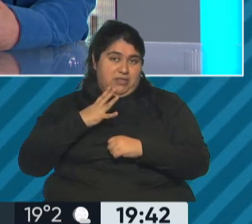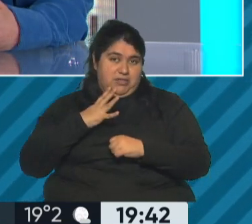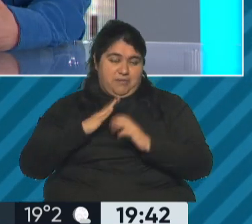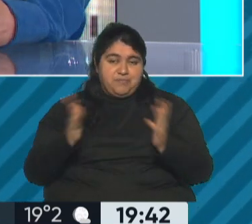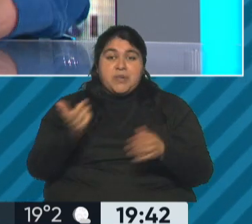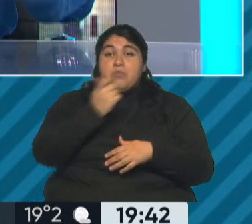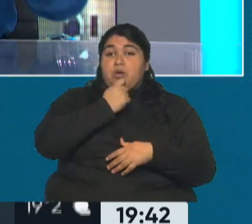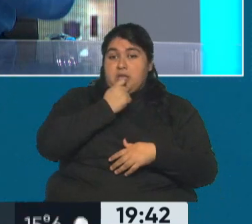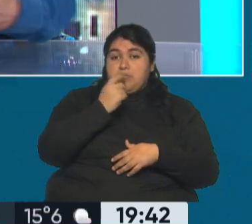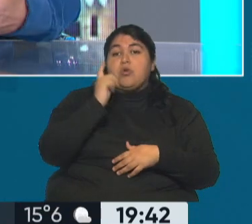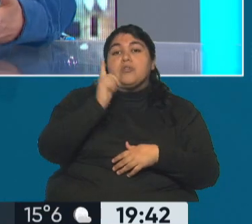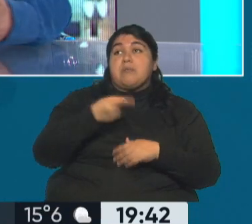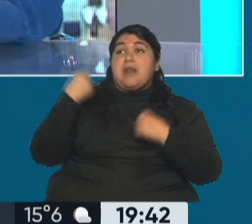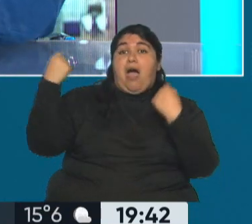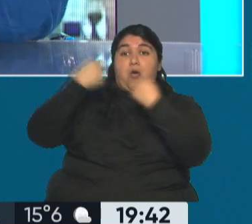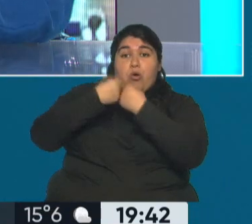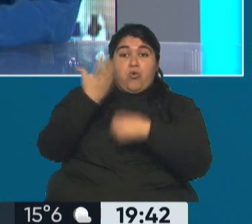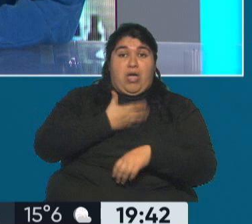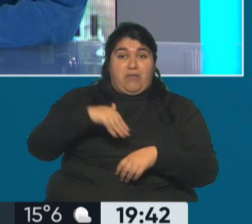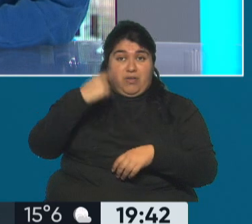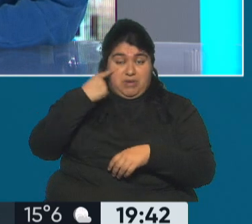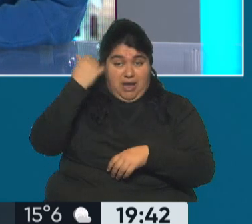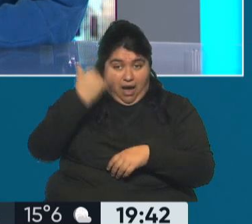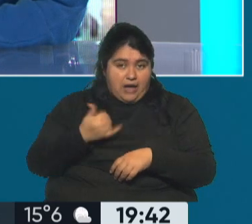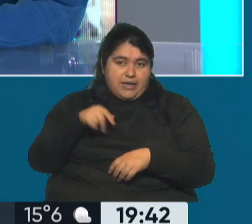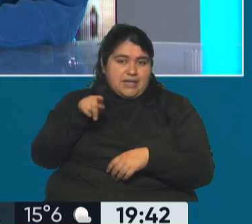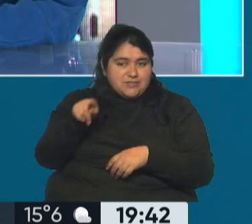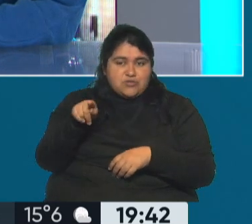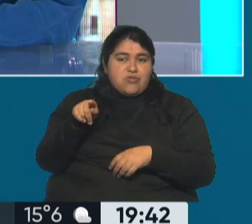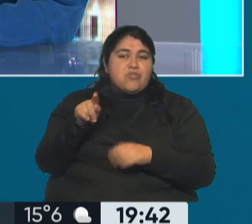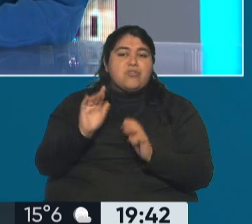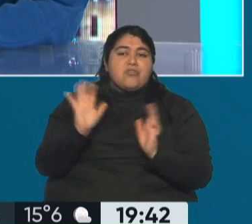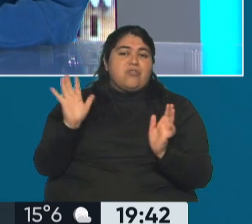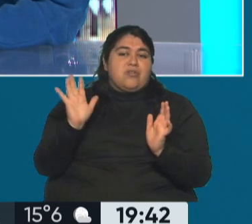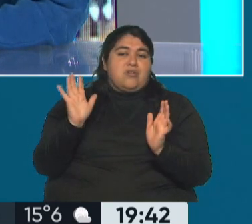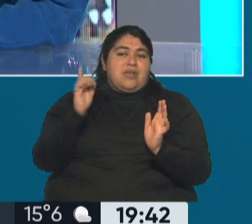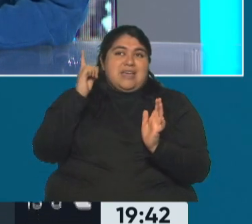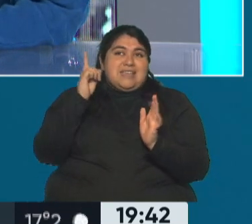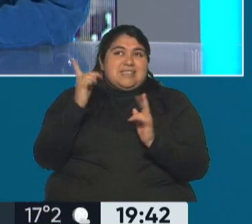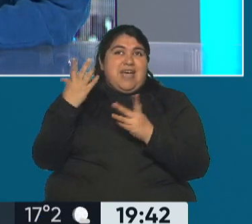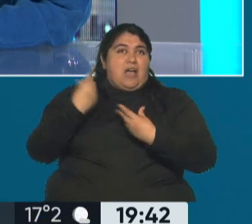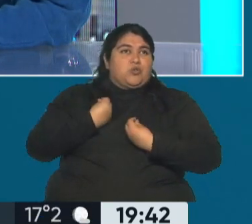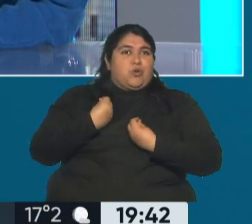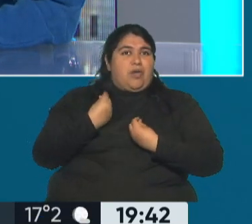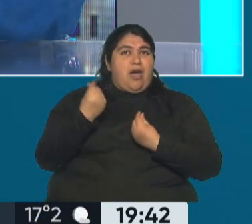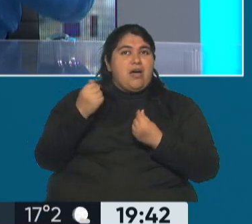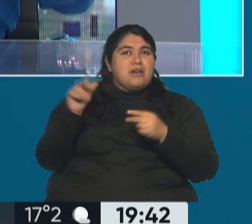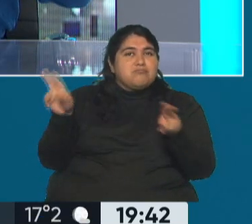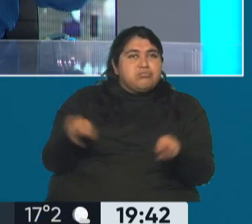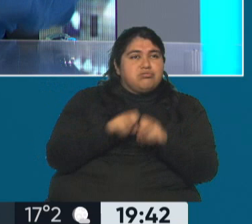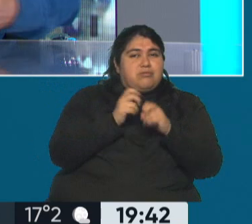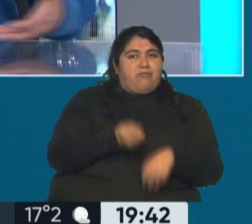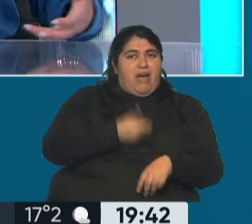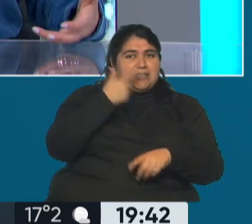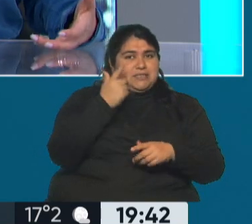un acuerdo con el fondo, y ahí sí quiero agregar esta cuestión, que no nos ayuda en el tema de los dólares. Vamos a ir